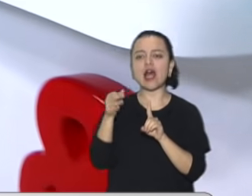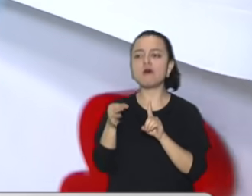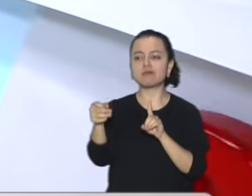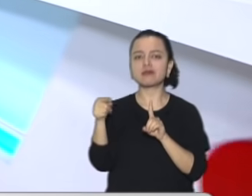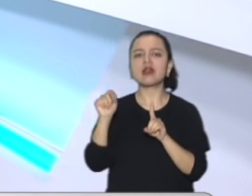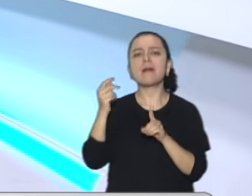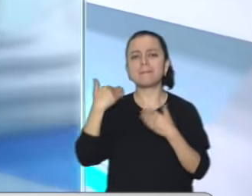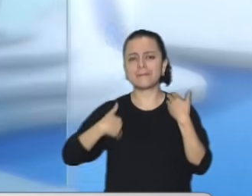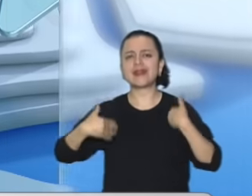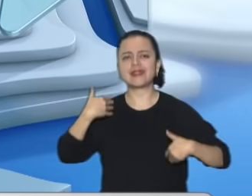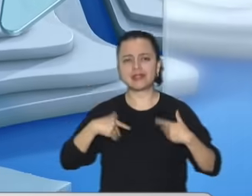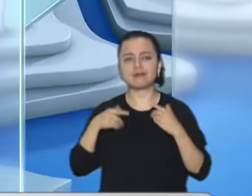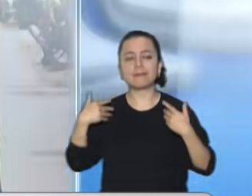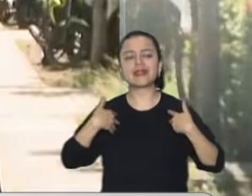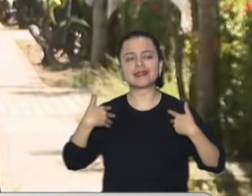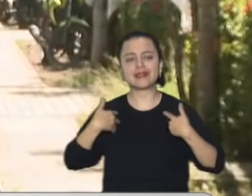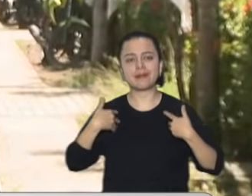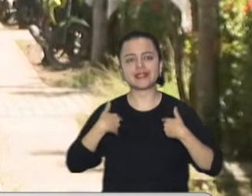¿Qué está pasando?